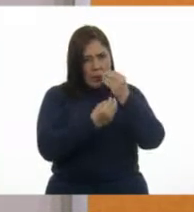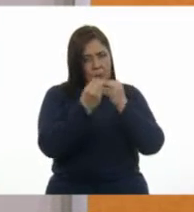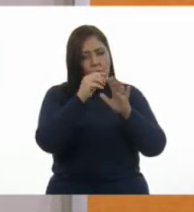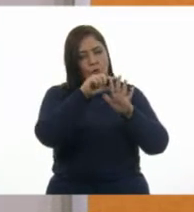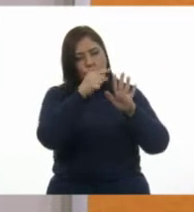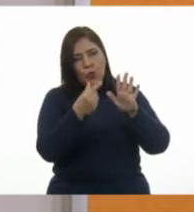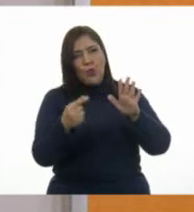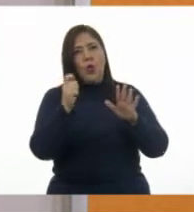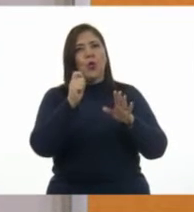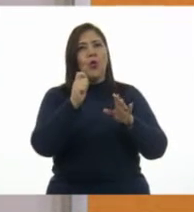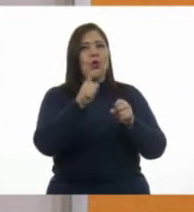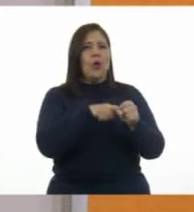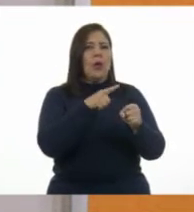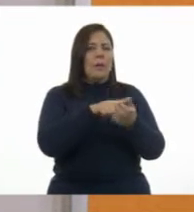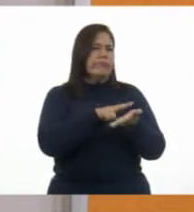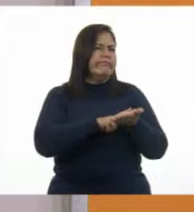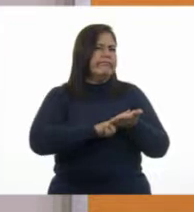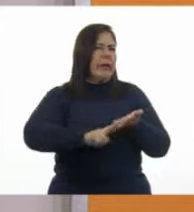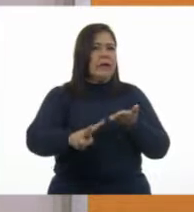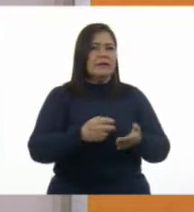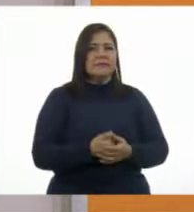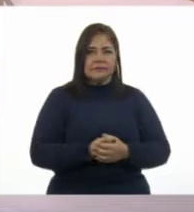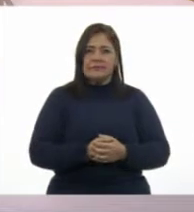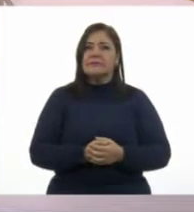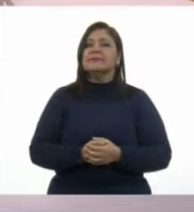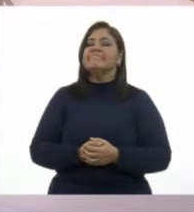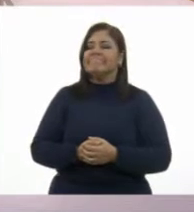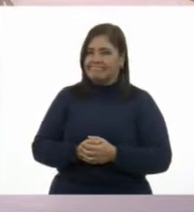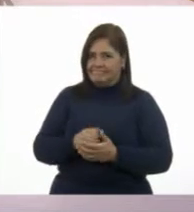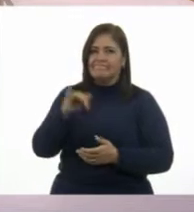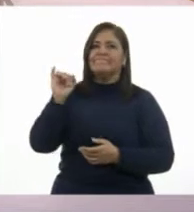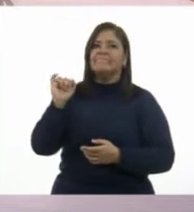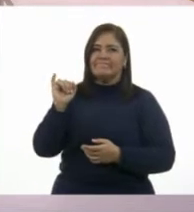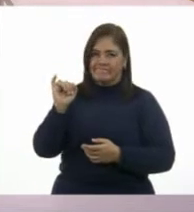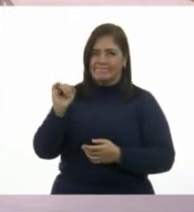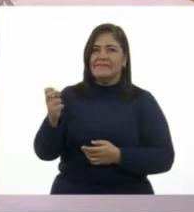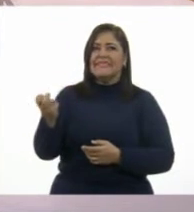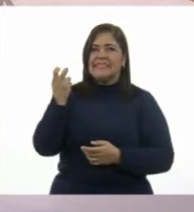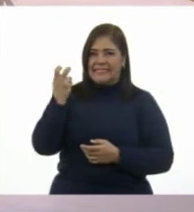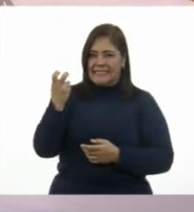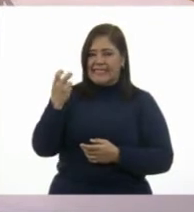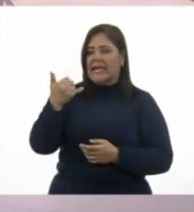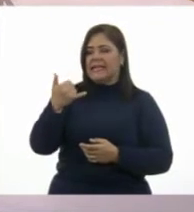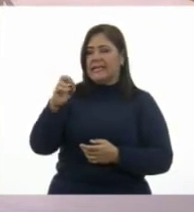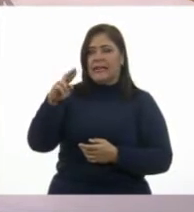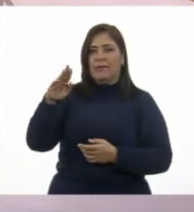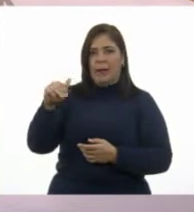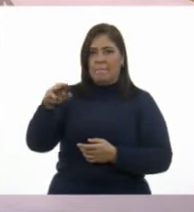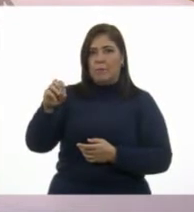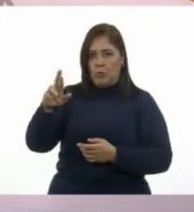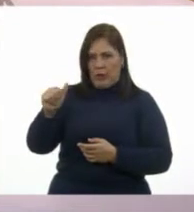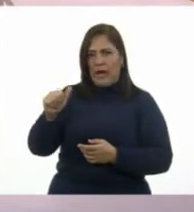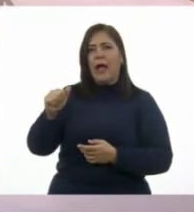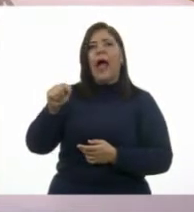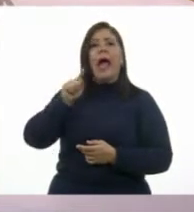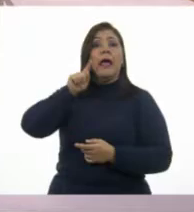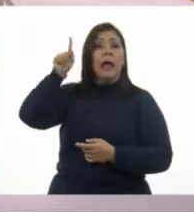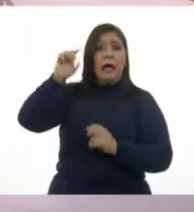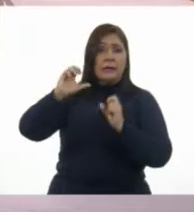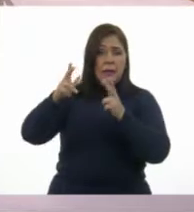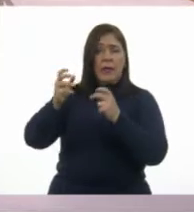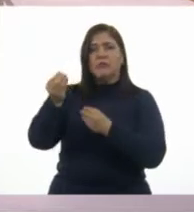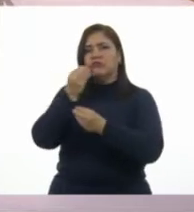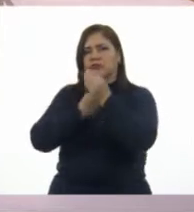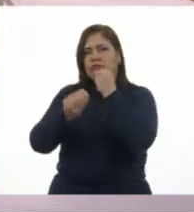hojas muy verdes. Sí, esta es la hierba mora y la comemos mucho allá en mi